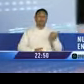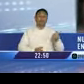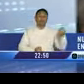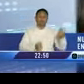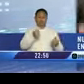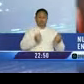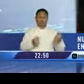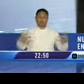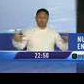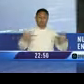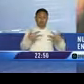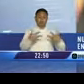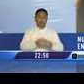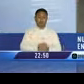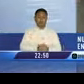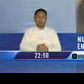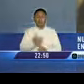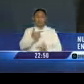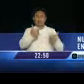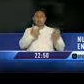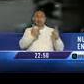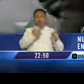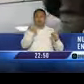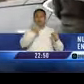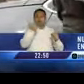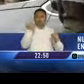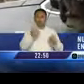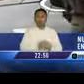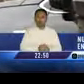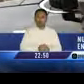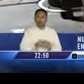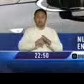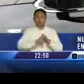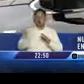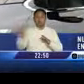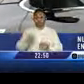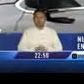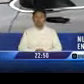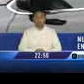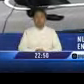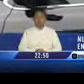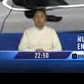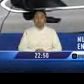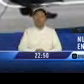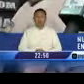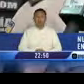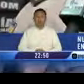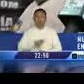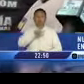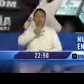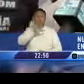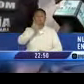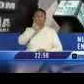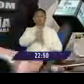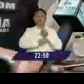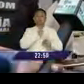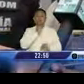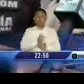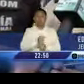de la víctima. Le propinaron varios disparos y huyeron de la escena. Cufme León, de 38 años, el mismo que